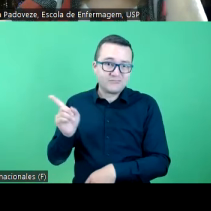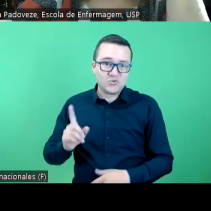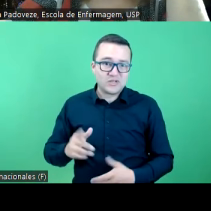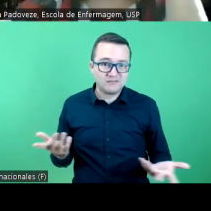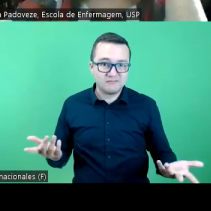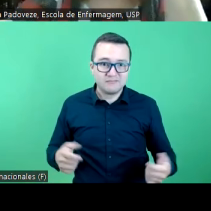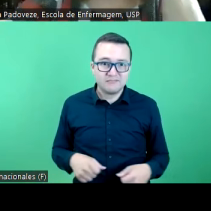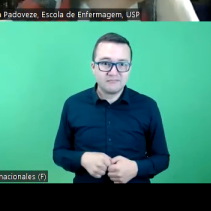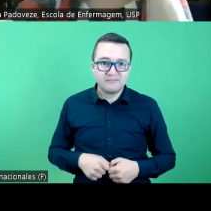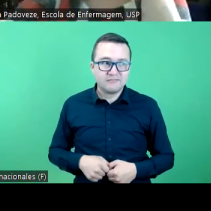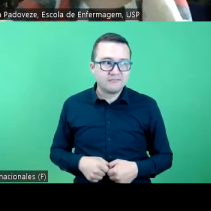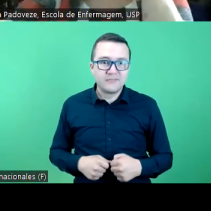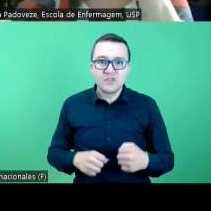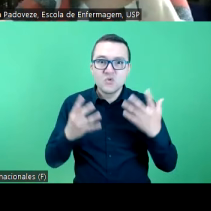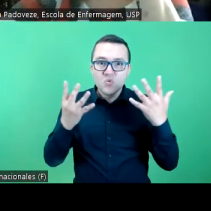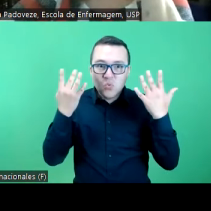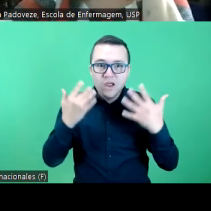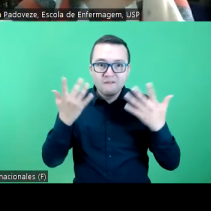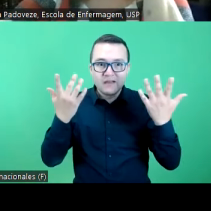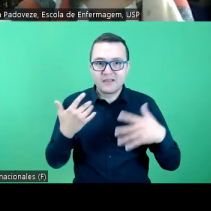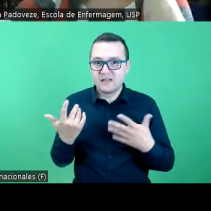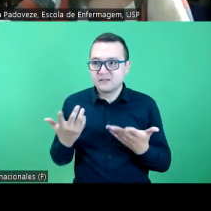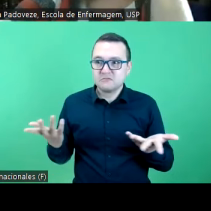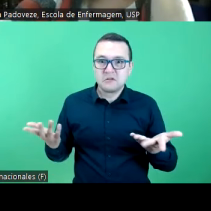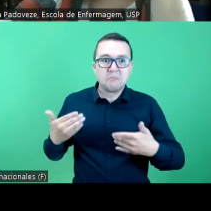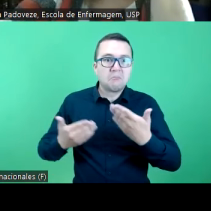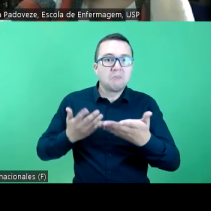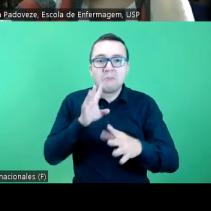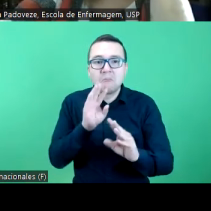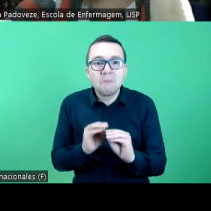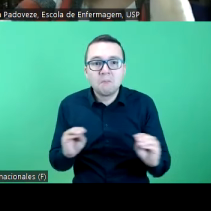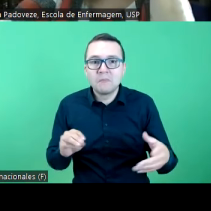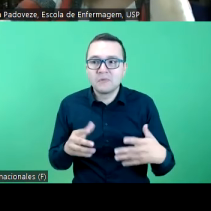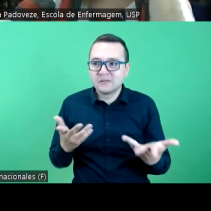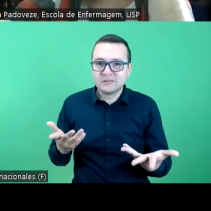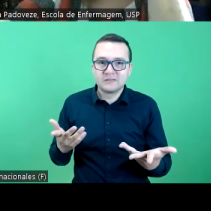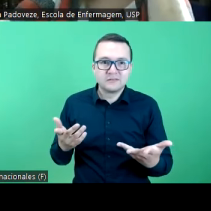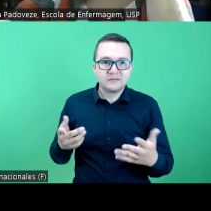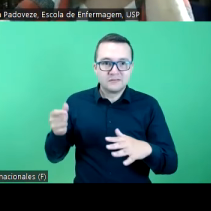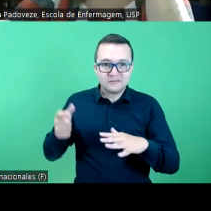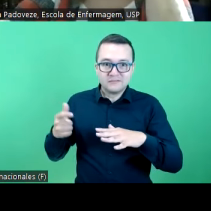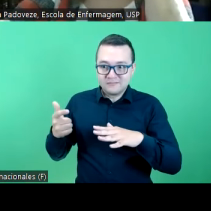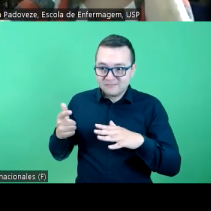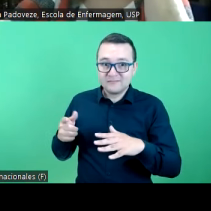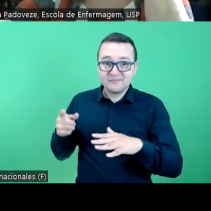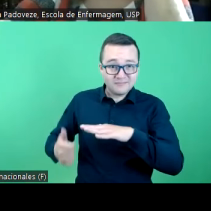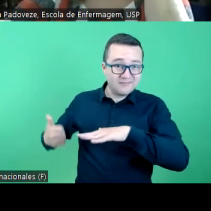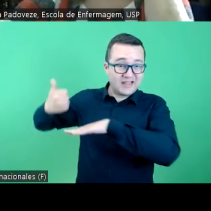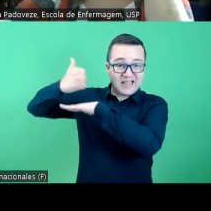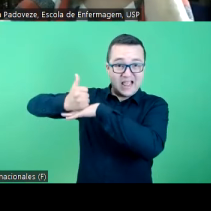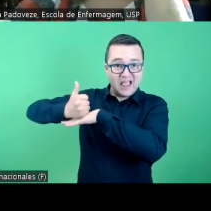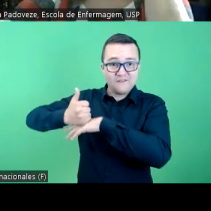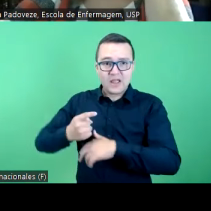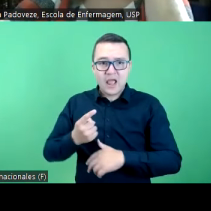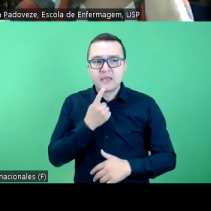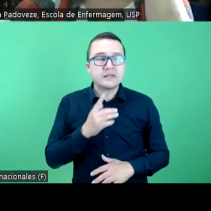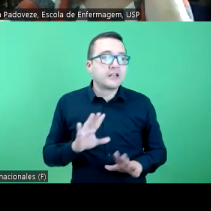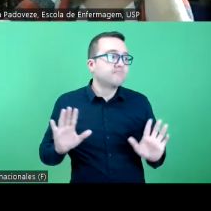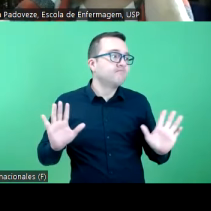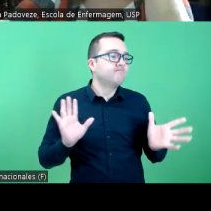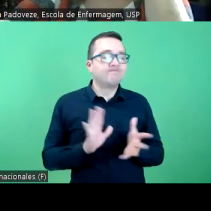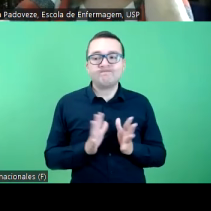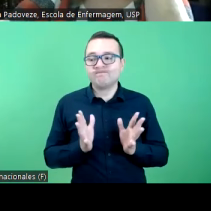sin restricciones horarias a terapia intensiva y el jefe de terapia intensiva dijo que lo único que podía hacer